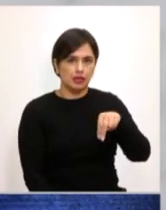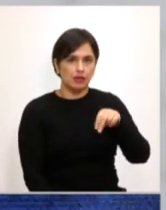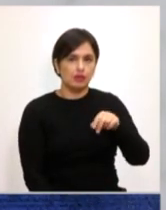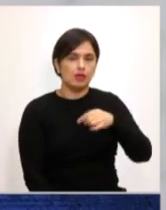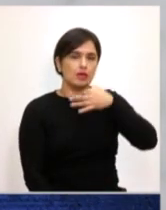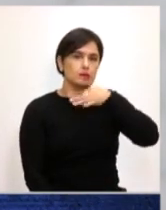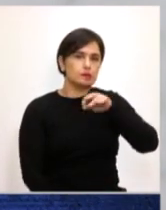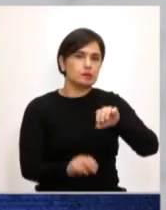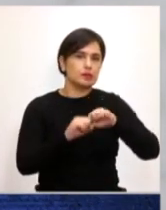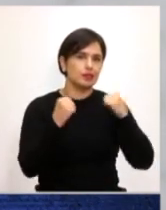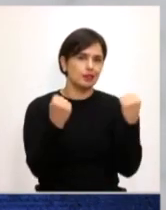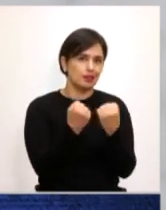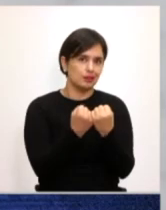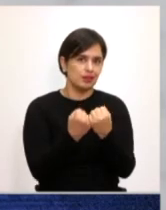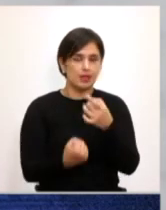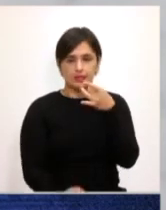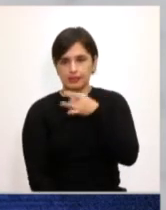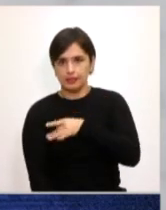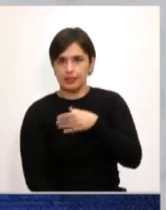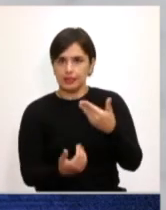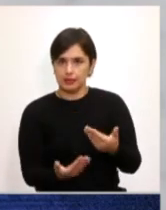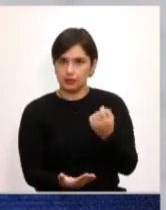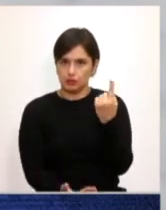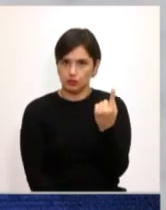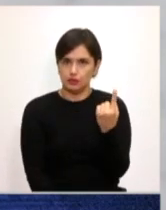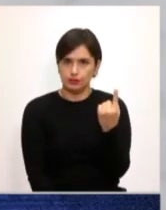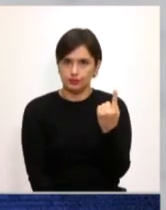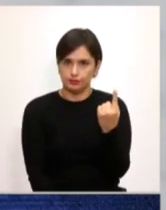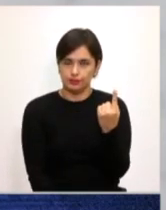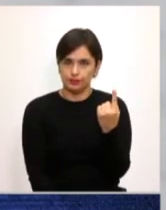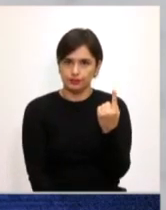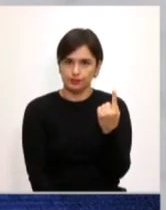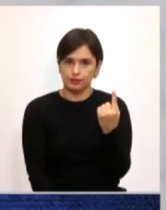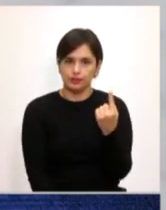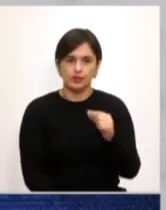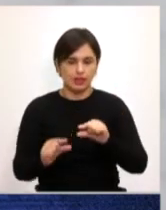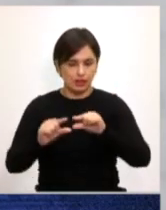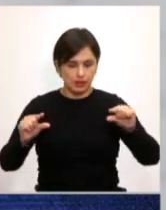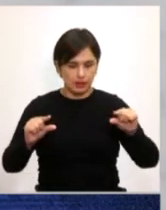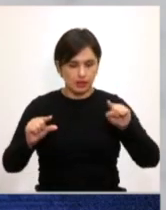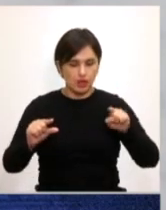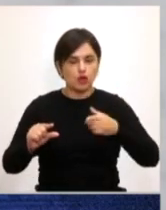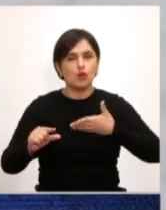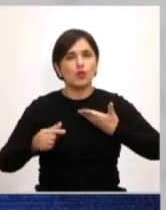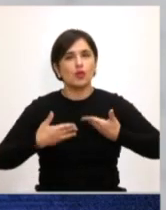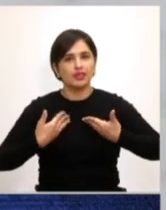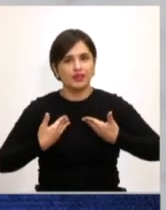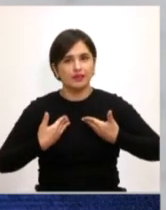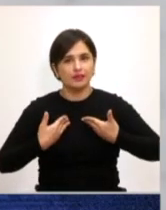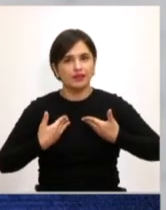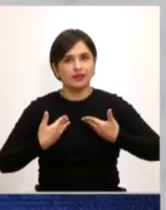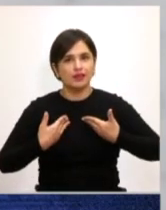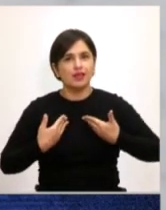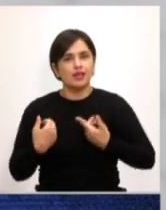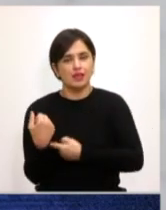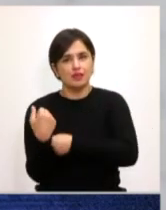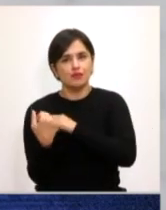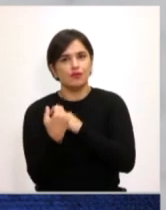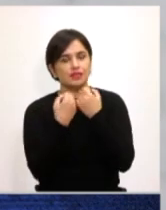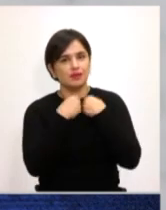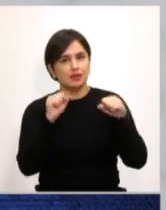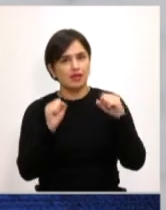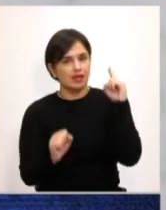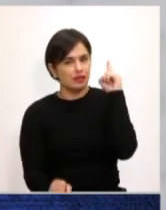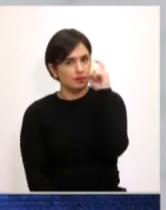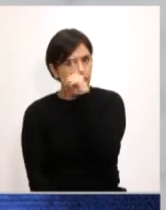Nacional. Chile es uno solo. Que esta frase nos inspire y nos dé fuerzas para superar las